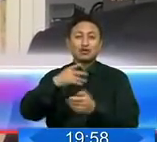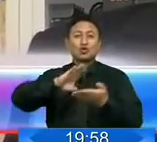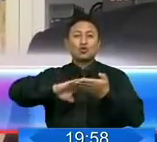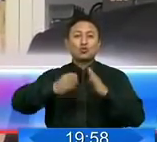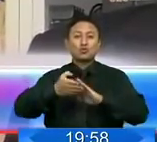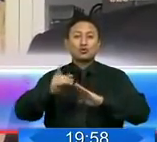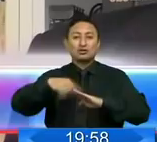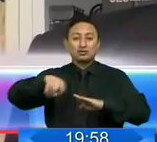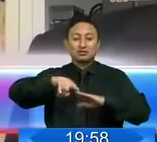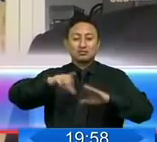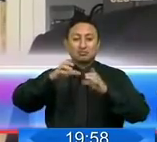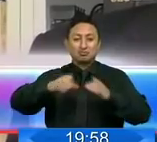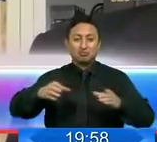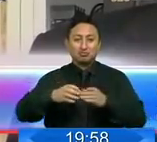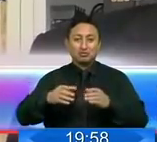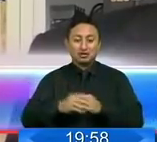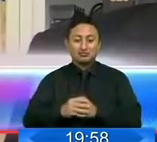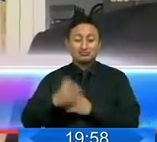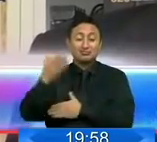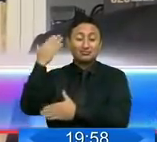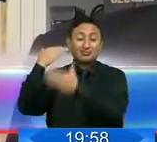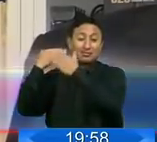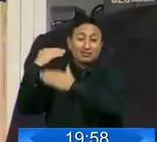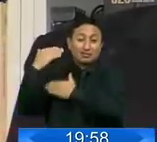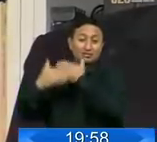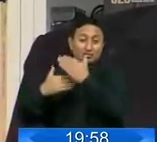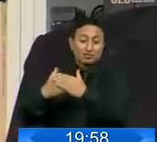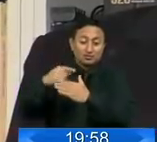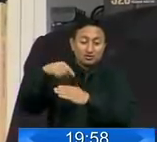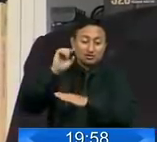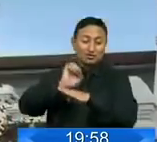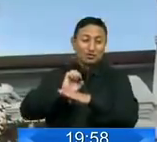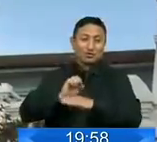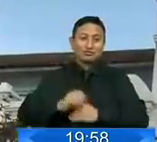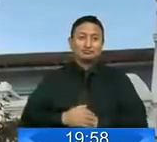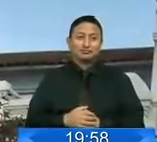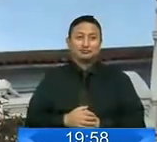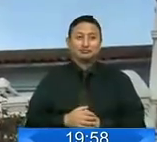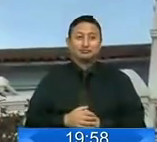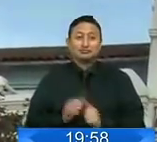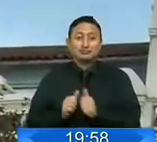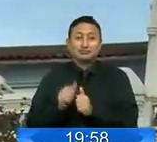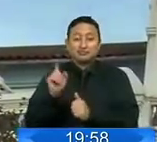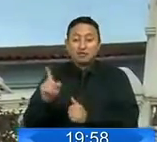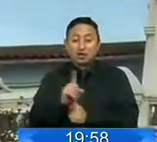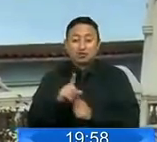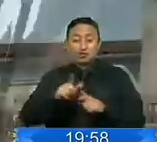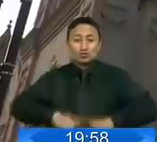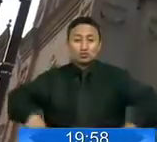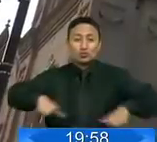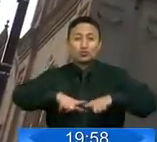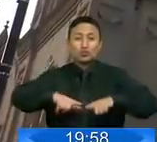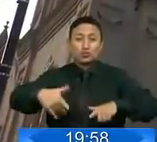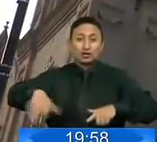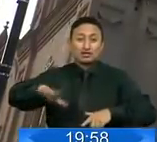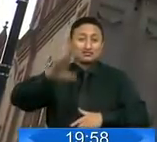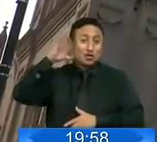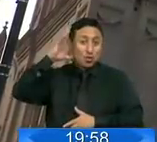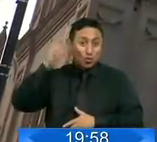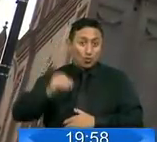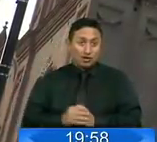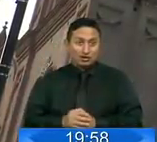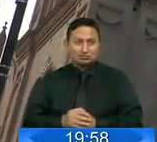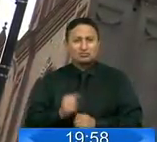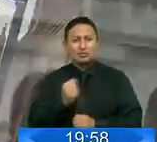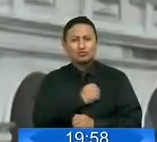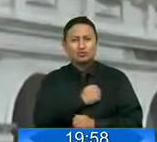fuerte trascendencia histórica en la patria ecuatoriana. Cada uno de los rincones de la capital azuaya guarda un aspecto singular por el que tanto